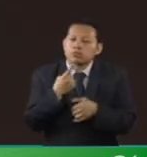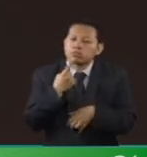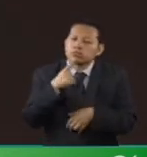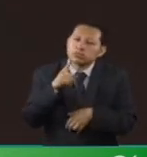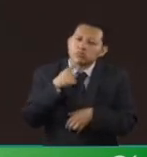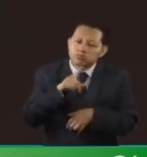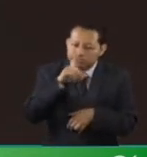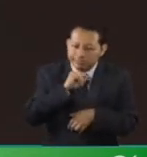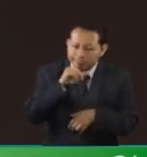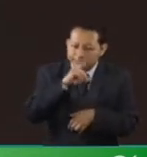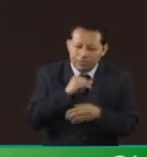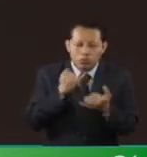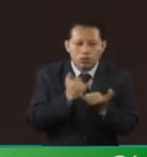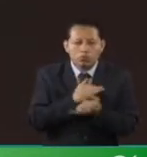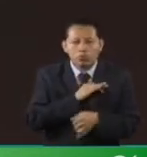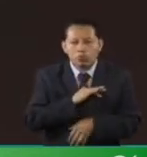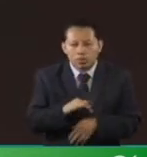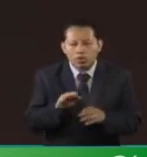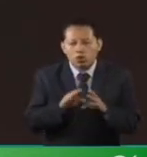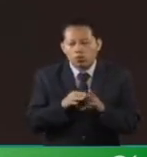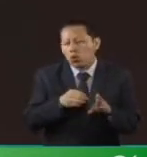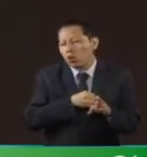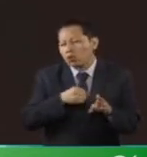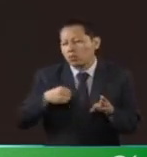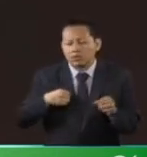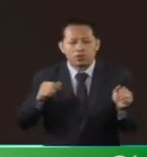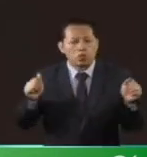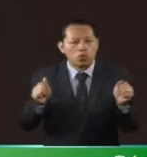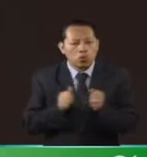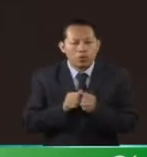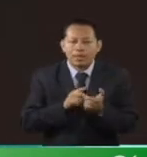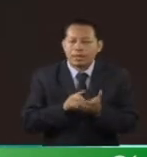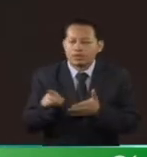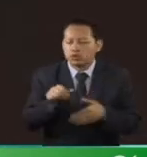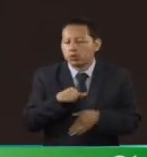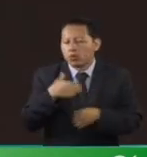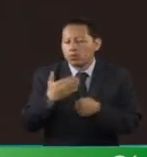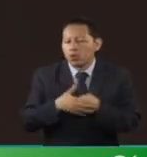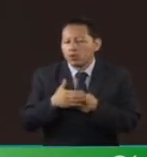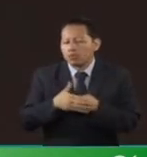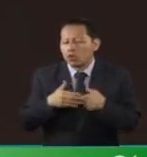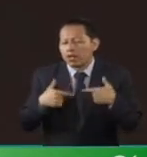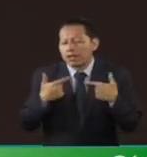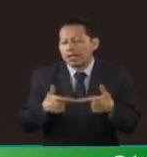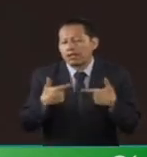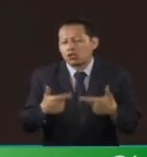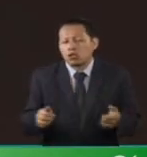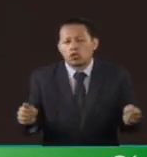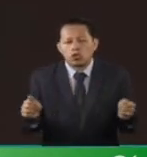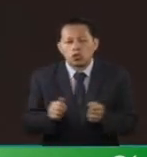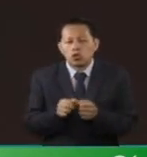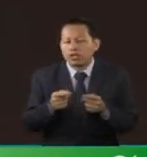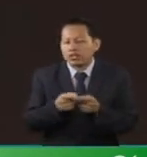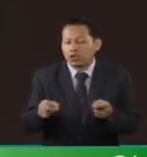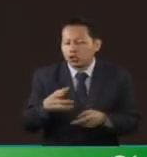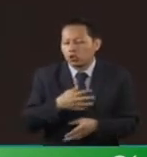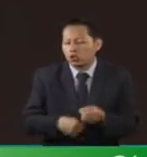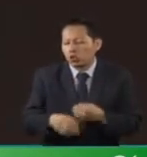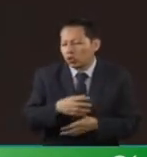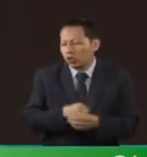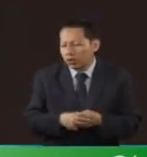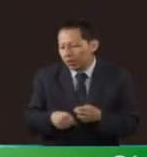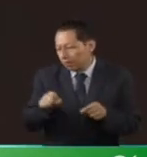insuficiencias y mantendremos nuestro compromiso con los derechos de las próximas generaciones con el desarrollo sustentable del